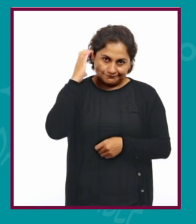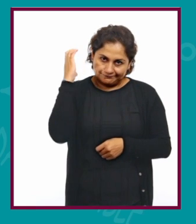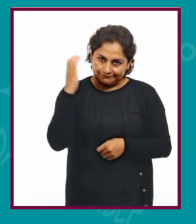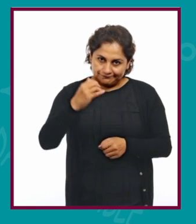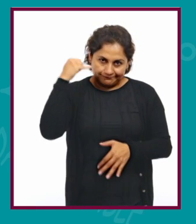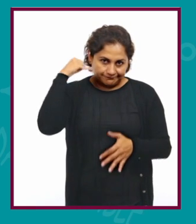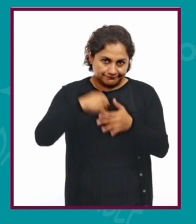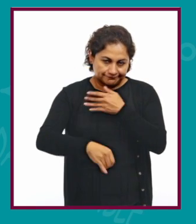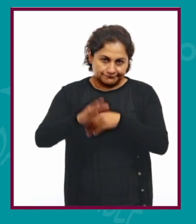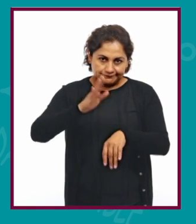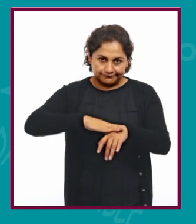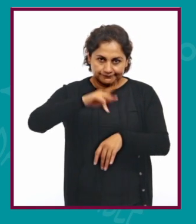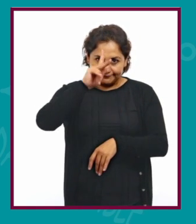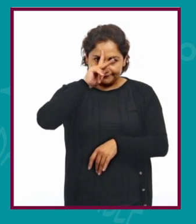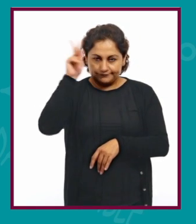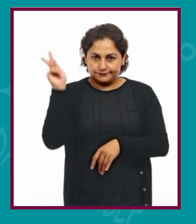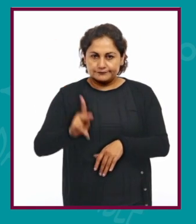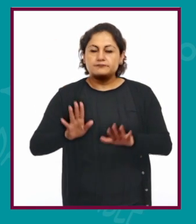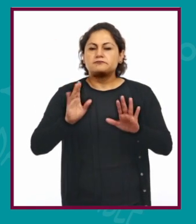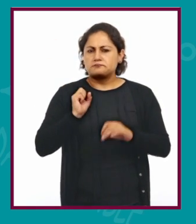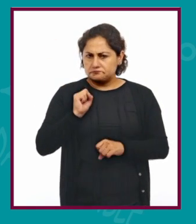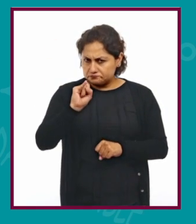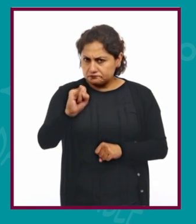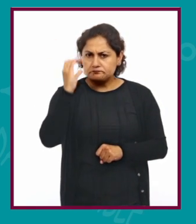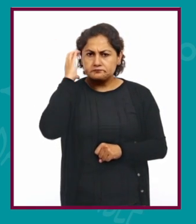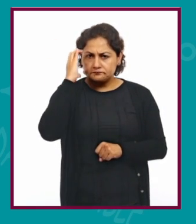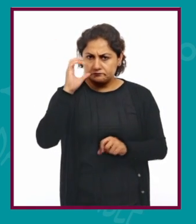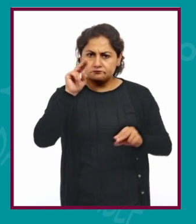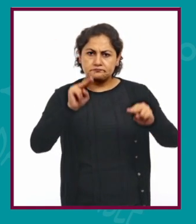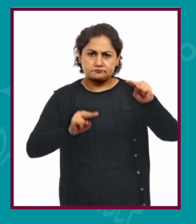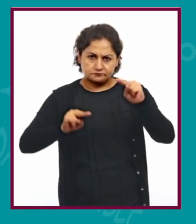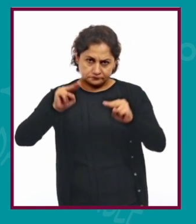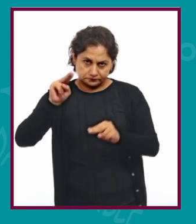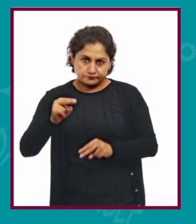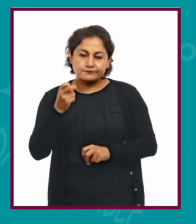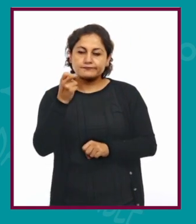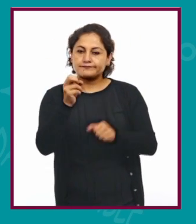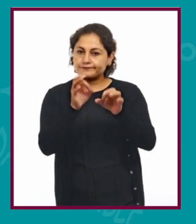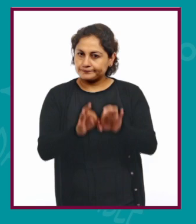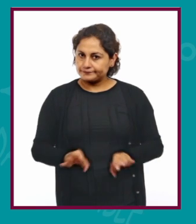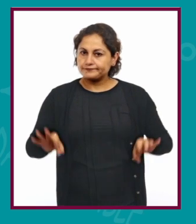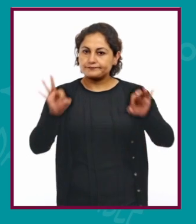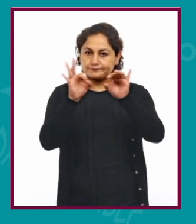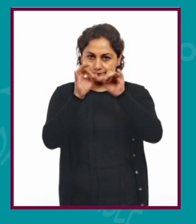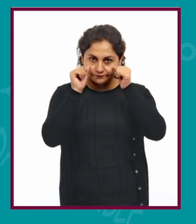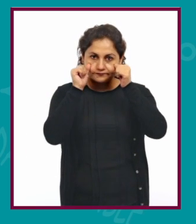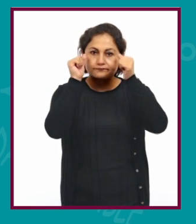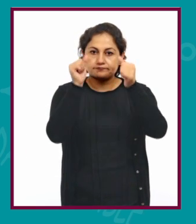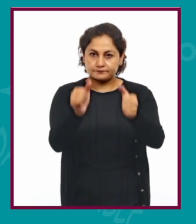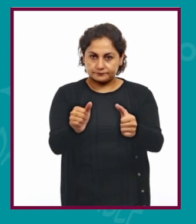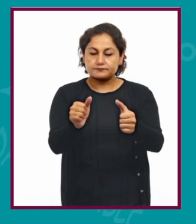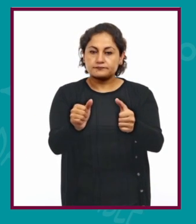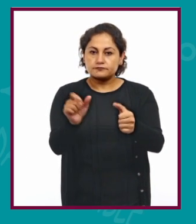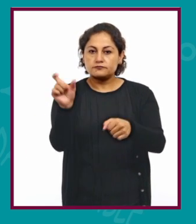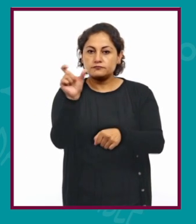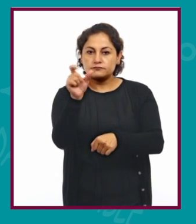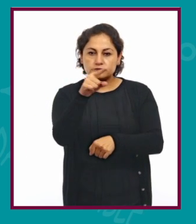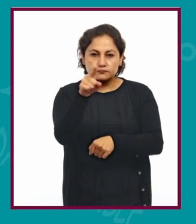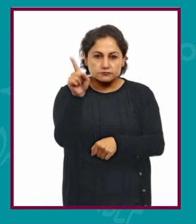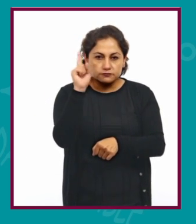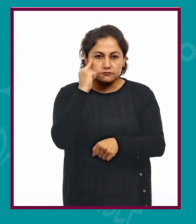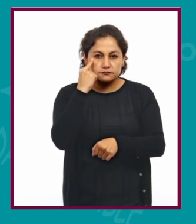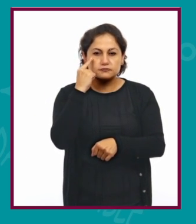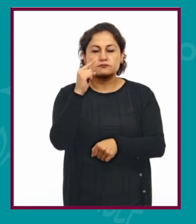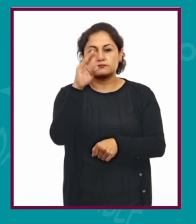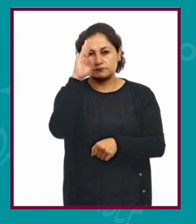vida. Entonces, yo diría que sí hay grados y que los grados son importantes, ¿no? Que es algo que se debe tomar en cuenta